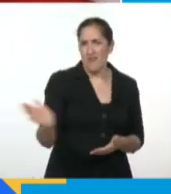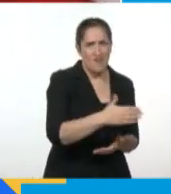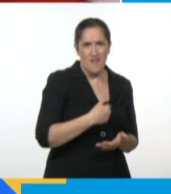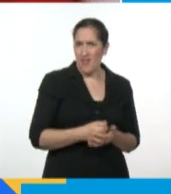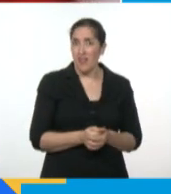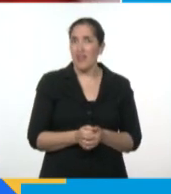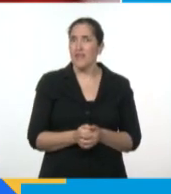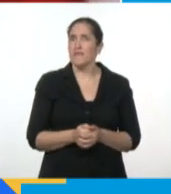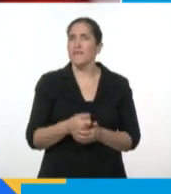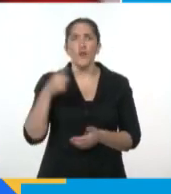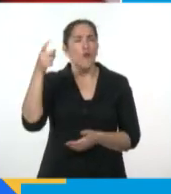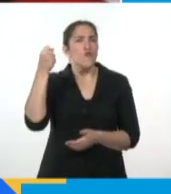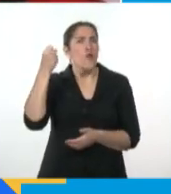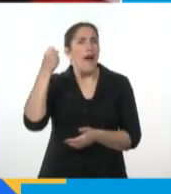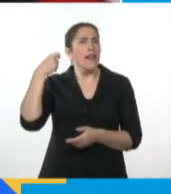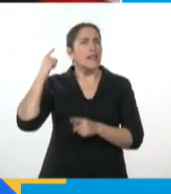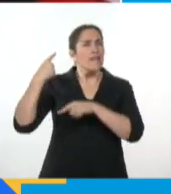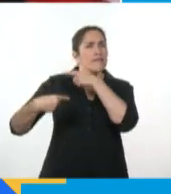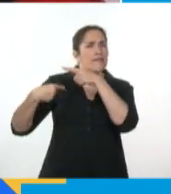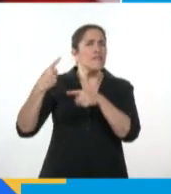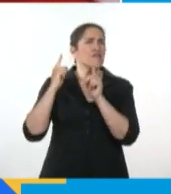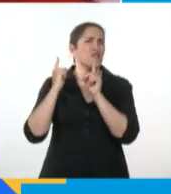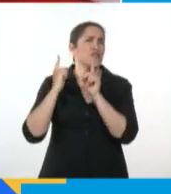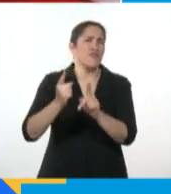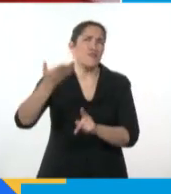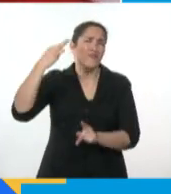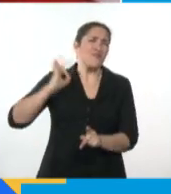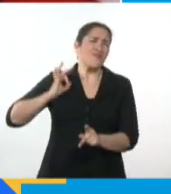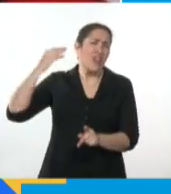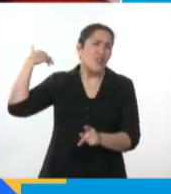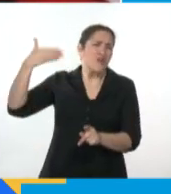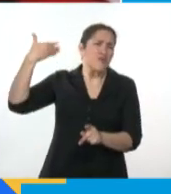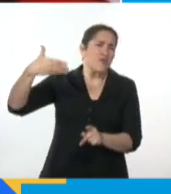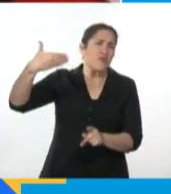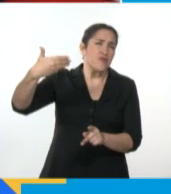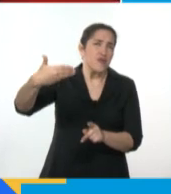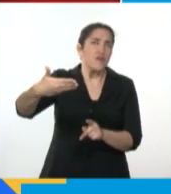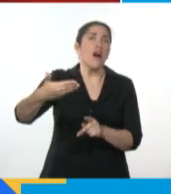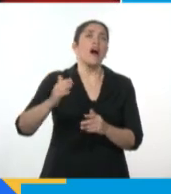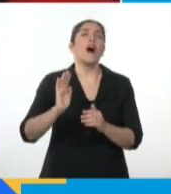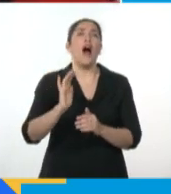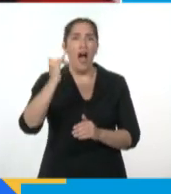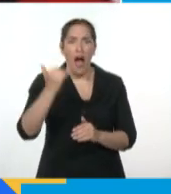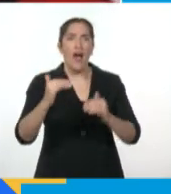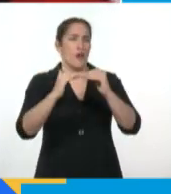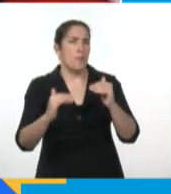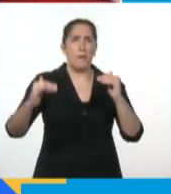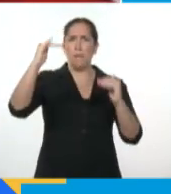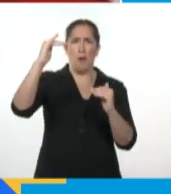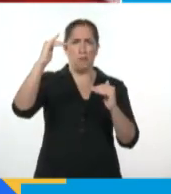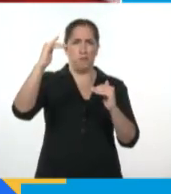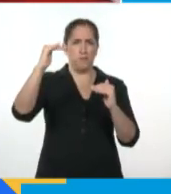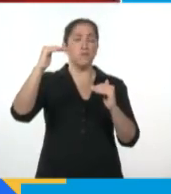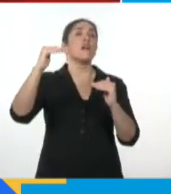tremenda consistencia transhistórica de que hay una segmentación jerarquizada, por